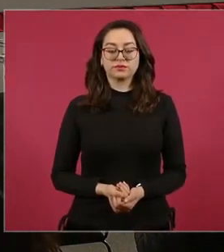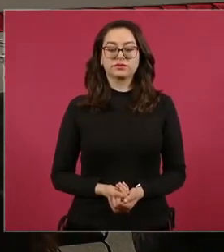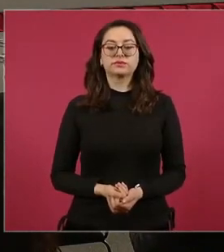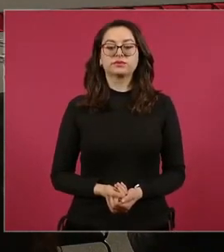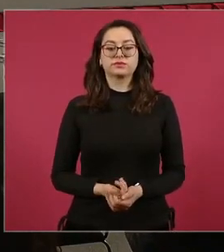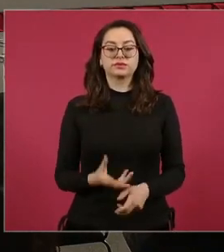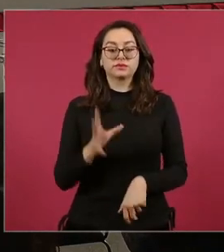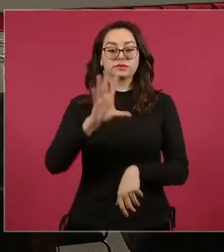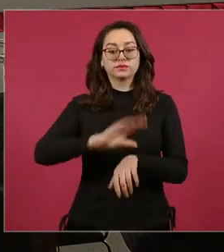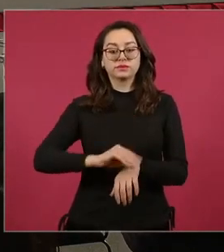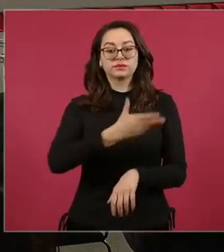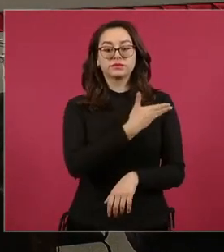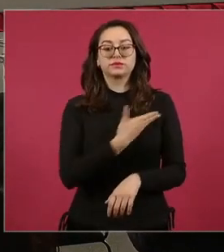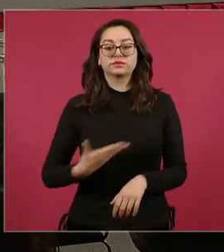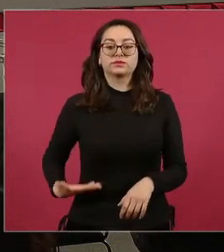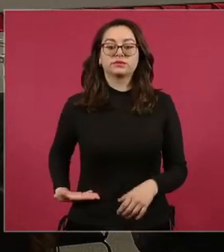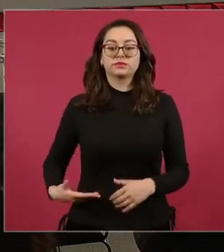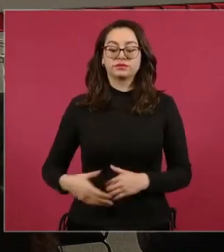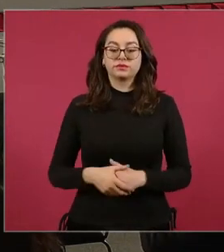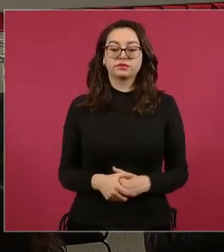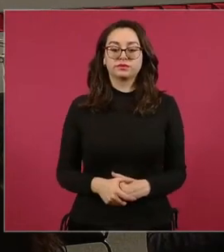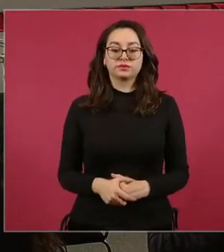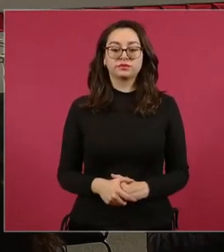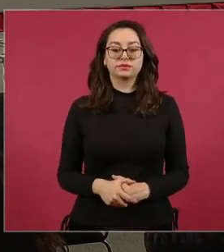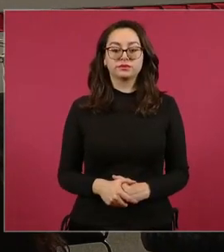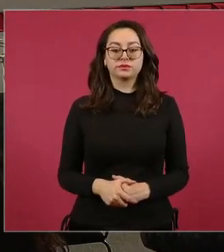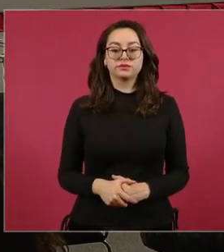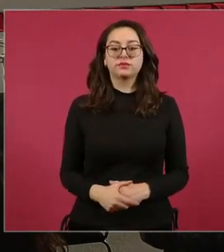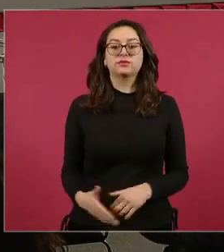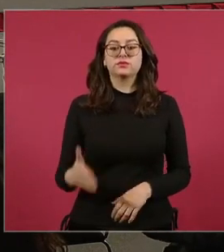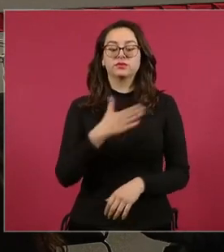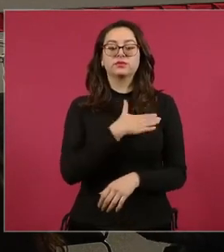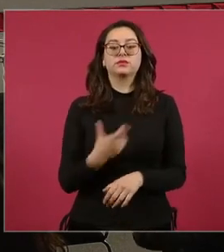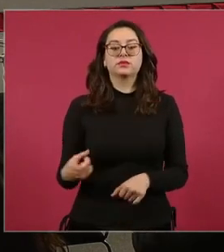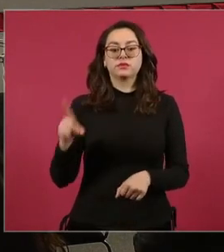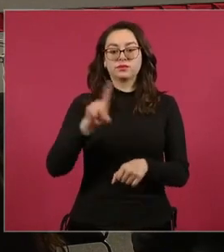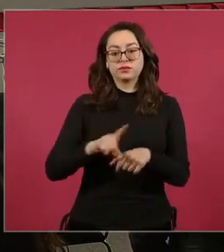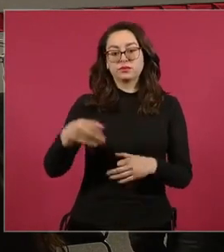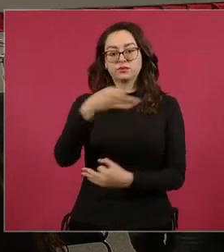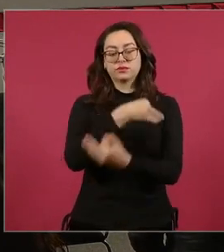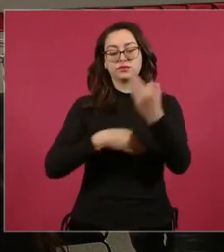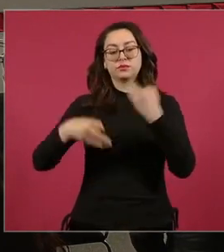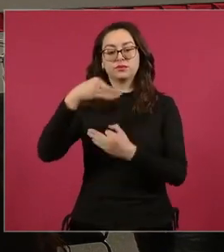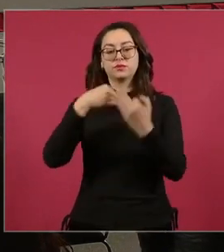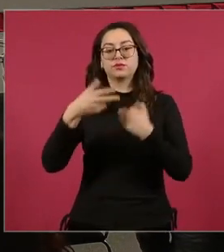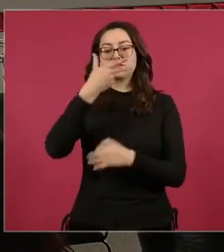Con su permiso, señor presidente. Buenos días a todos y a todas.